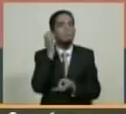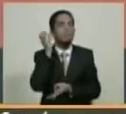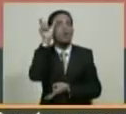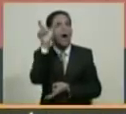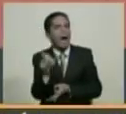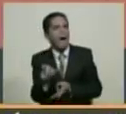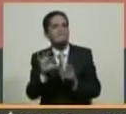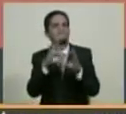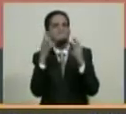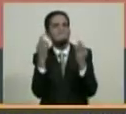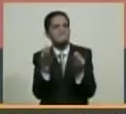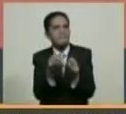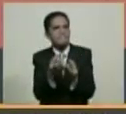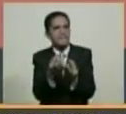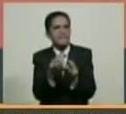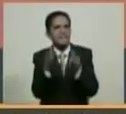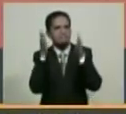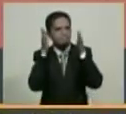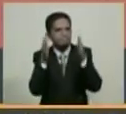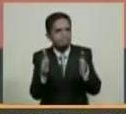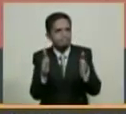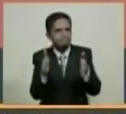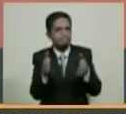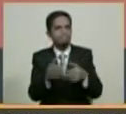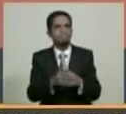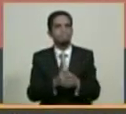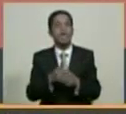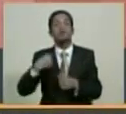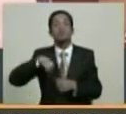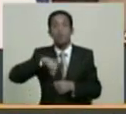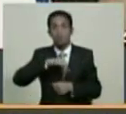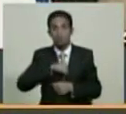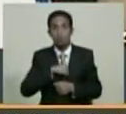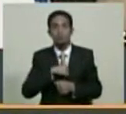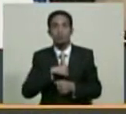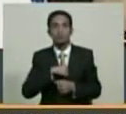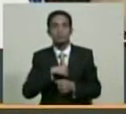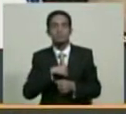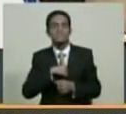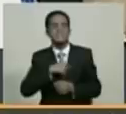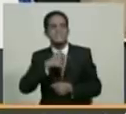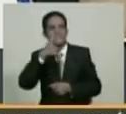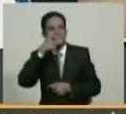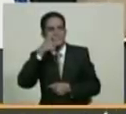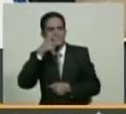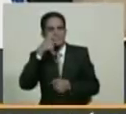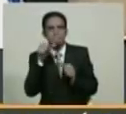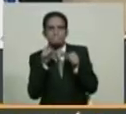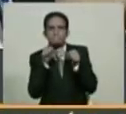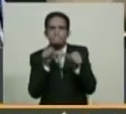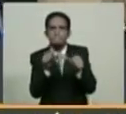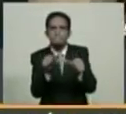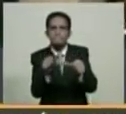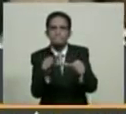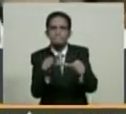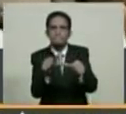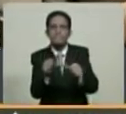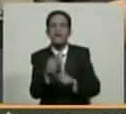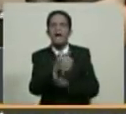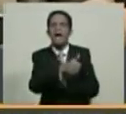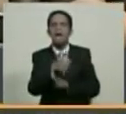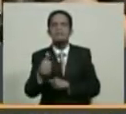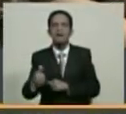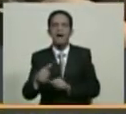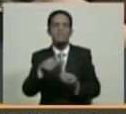venezolana, a la clase trabajadora. Y estamos haciendo seguimiento permanente de cada una de estas